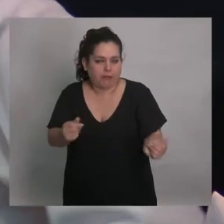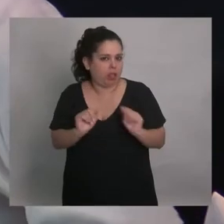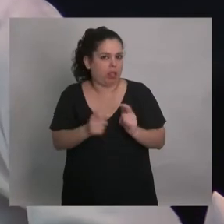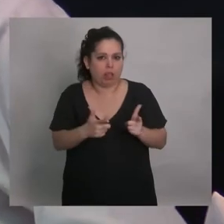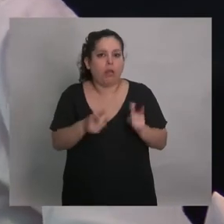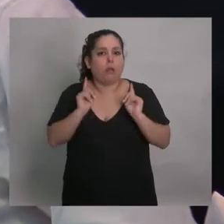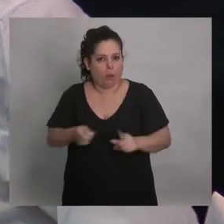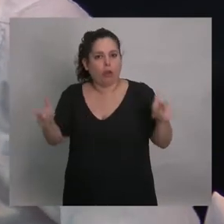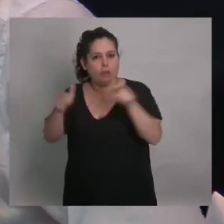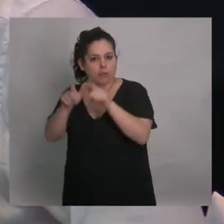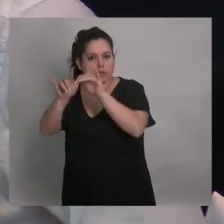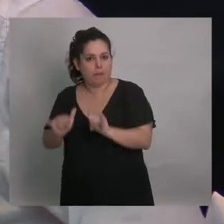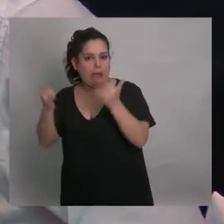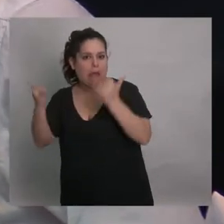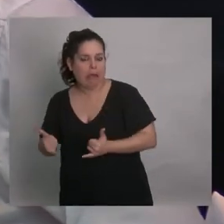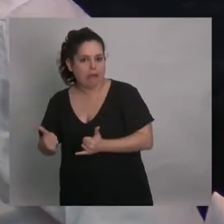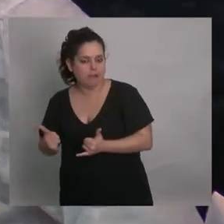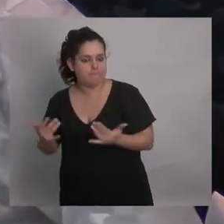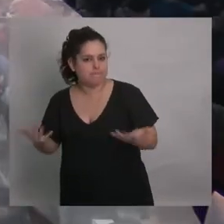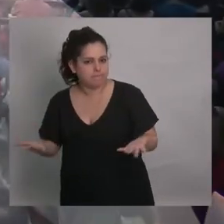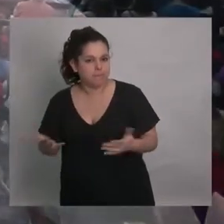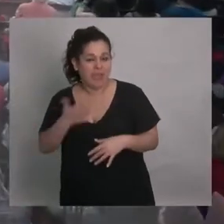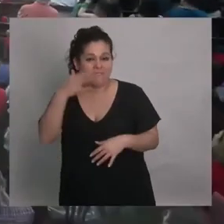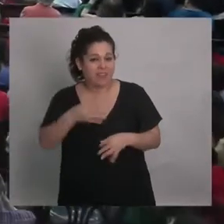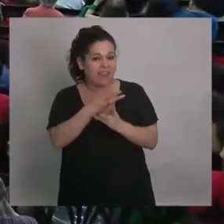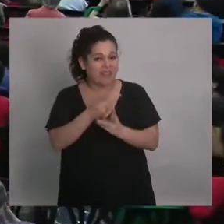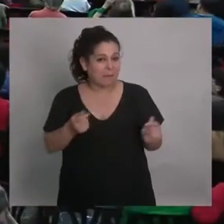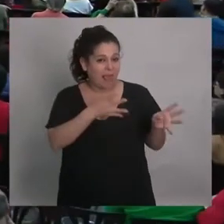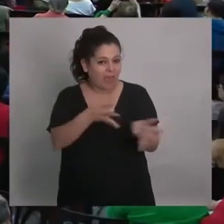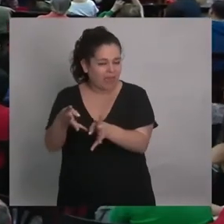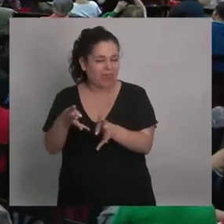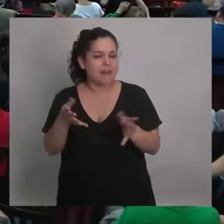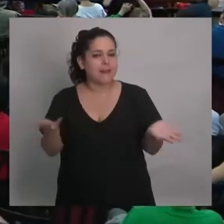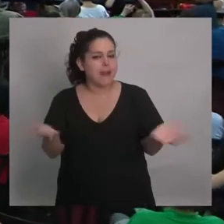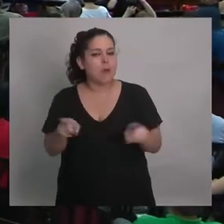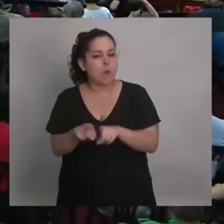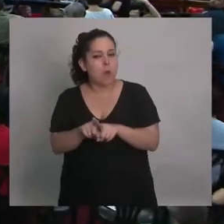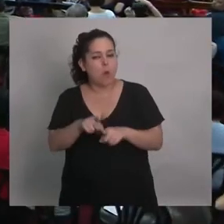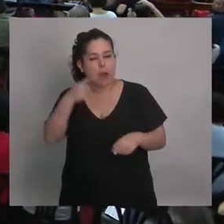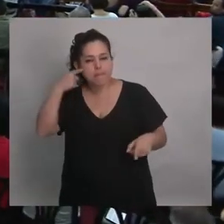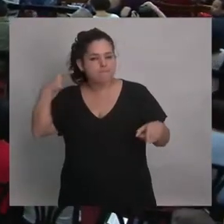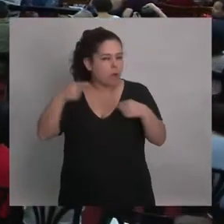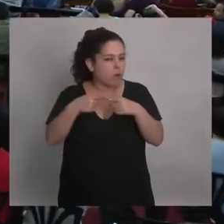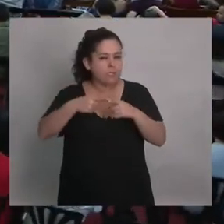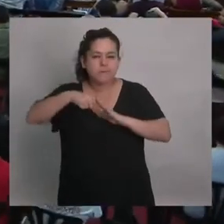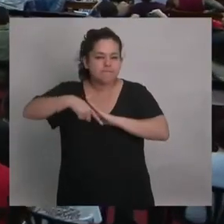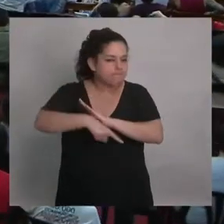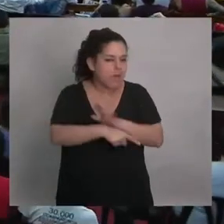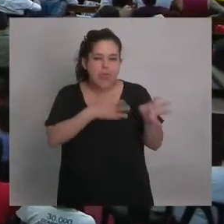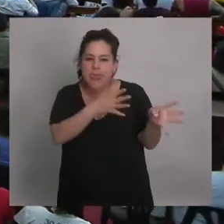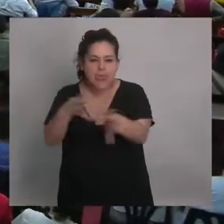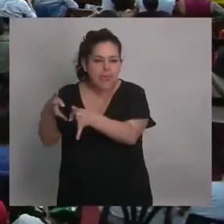no ha terminado sino cuando las perspectivas de profundizar esa guerra